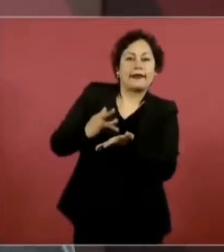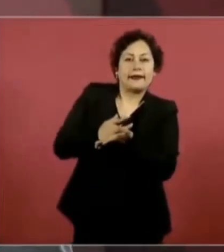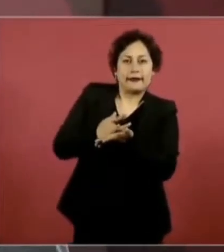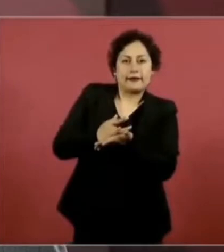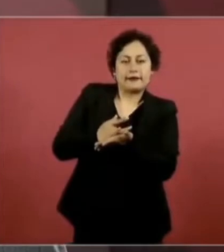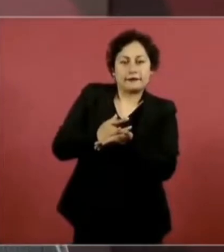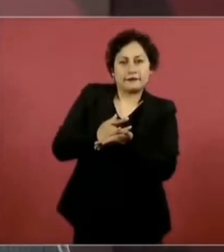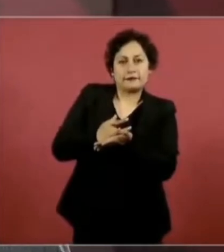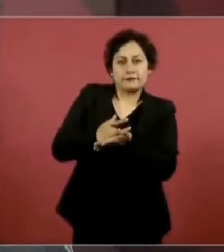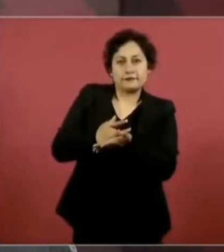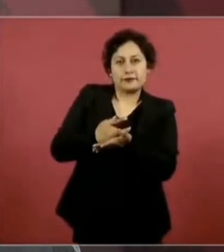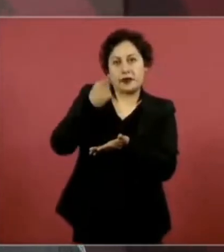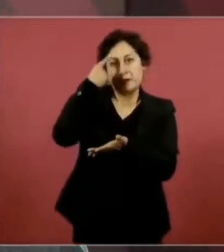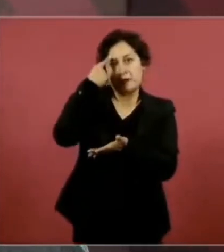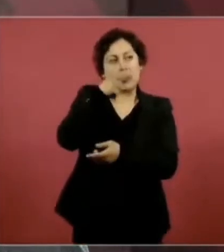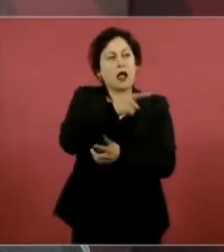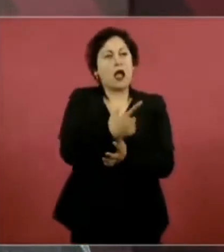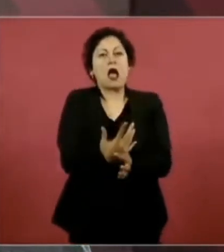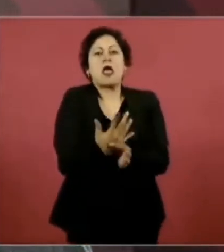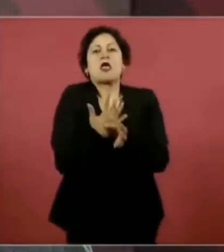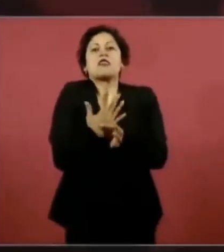la pseudodemocracia.